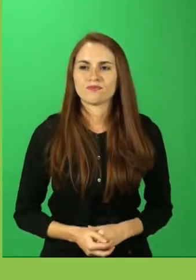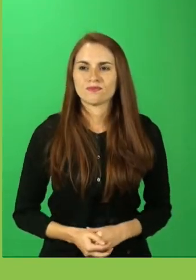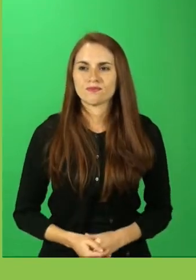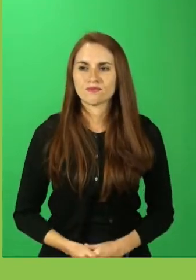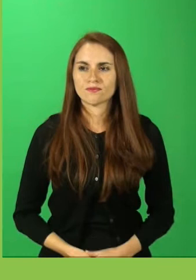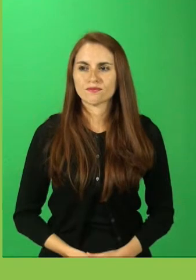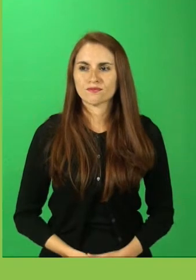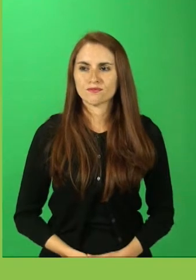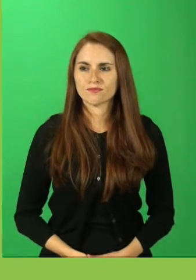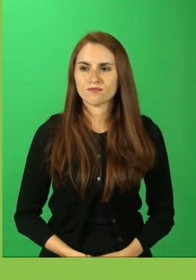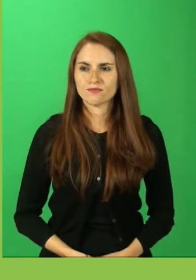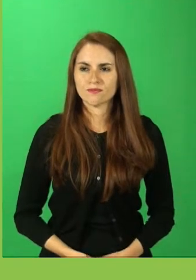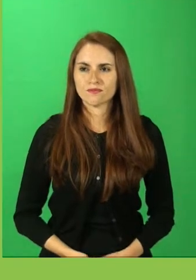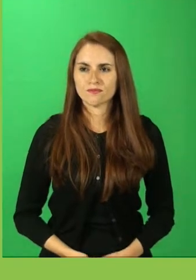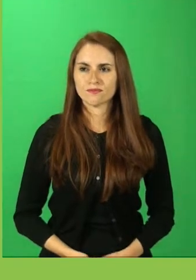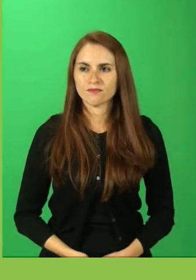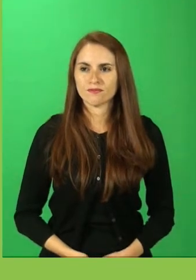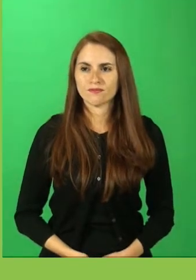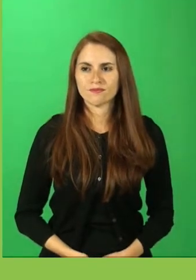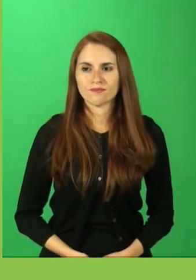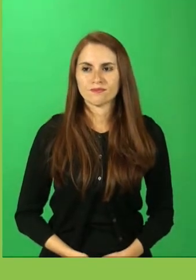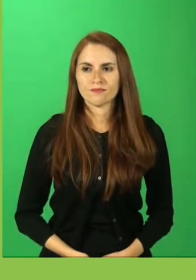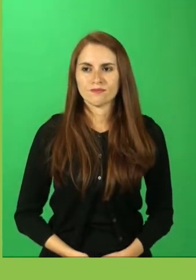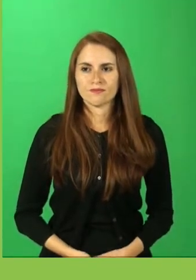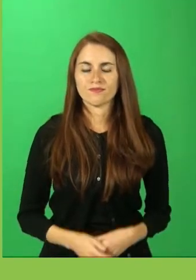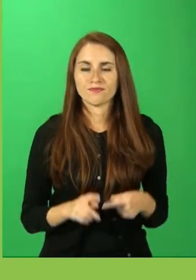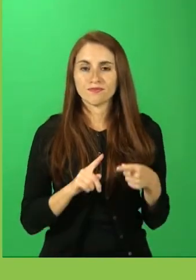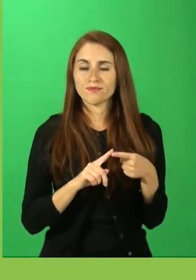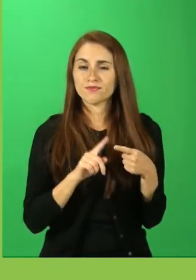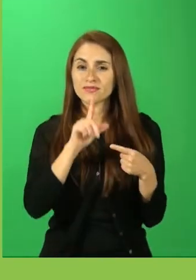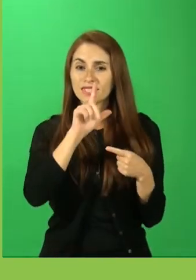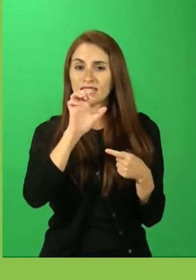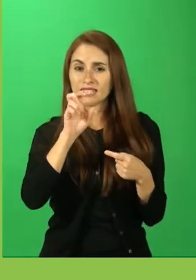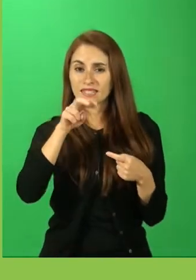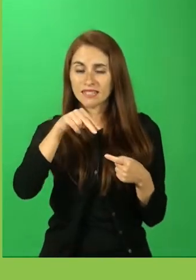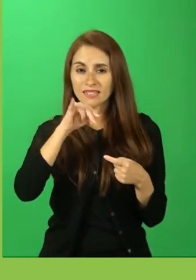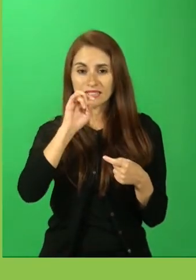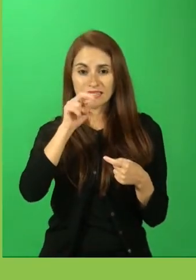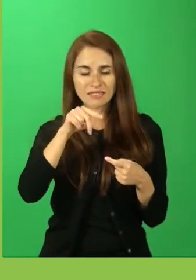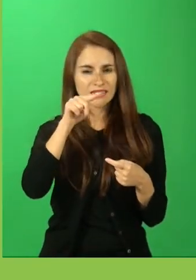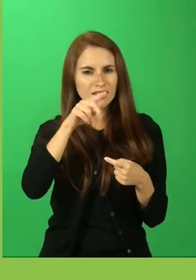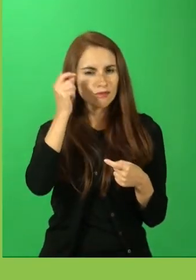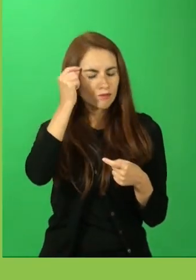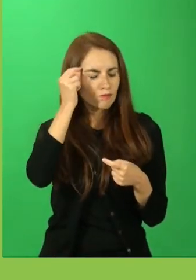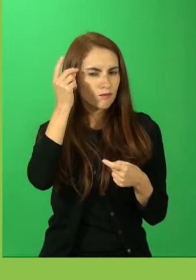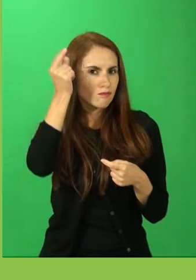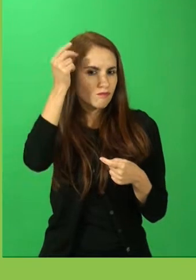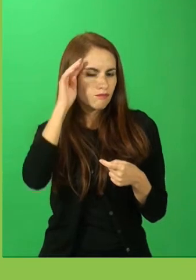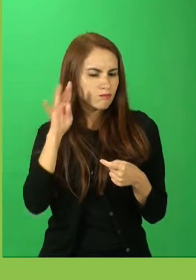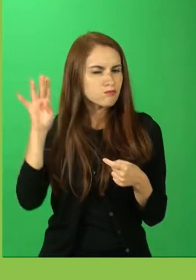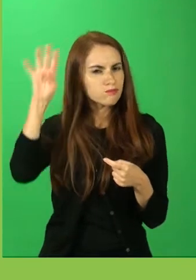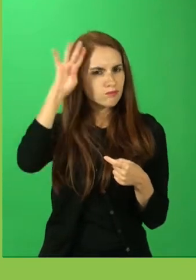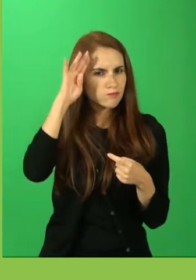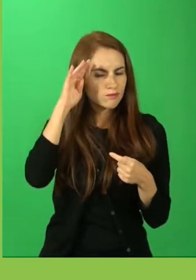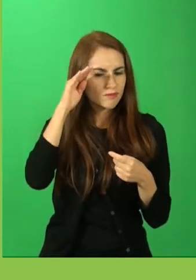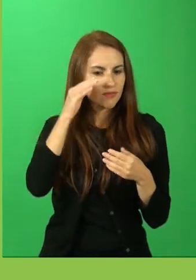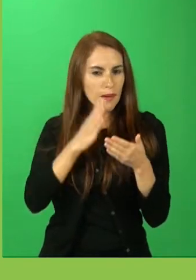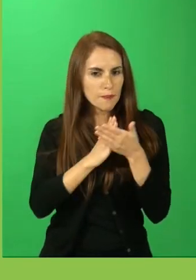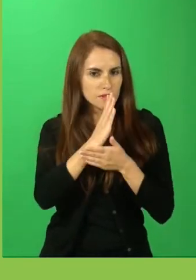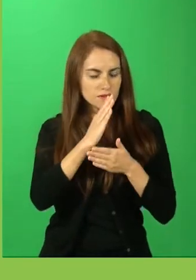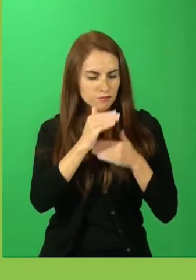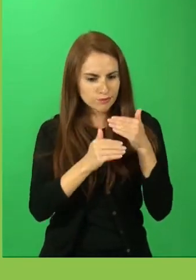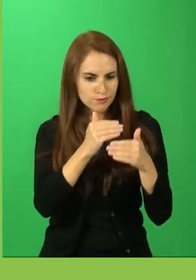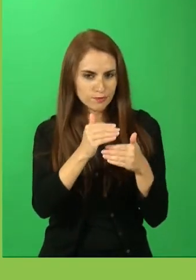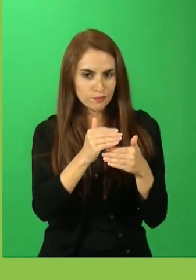Ilich Ulyanov Lenin, quien va a ser el impulsor, el ideólogo, y el continuador va a ser el señor